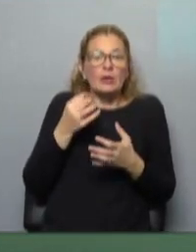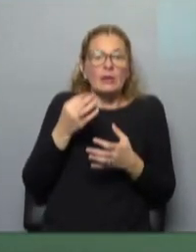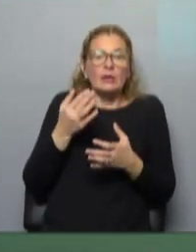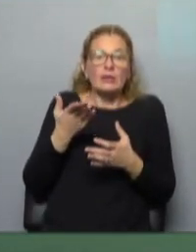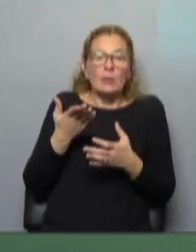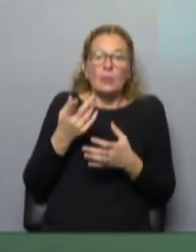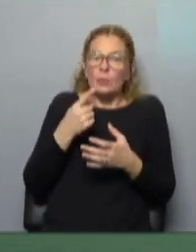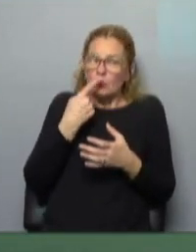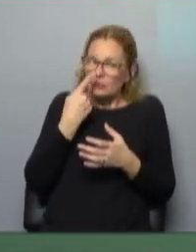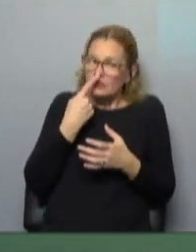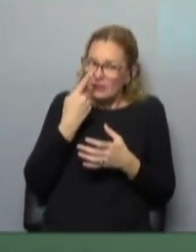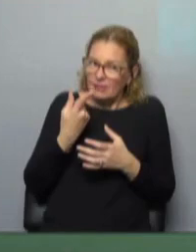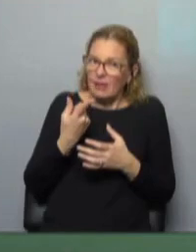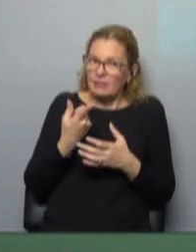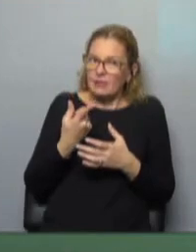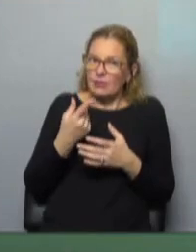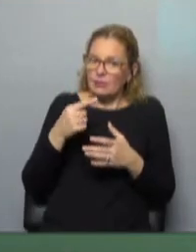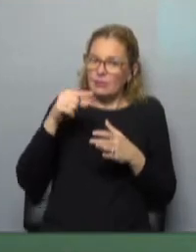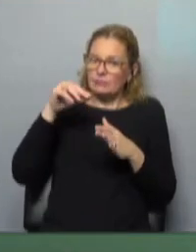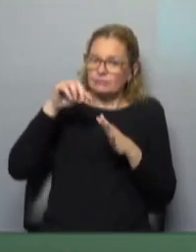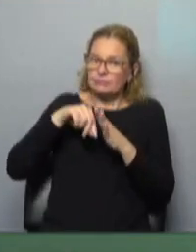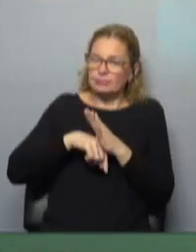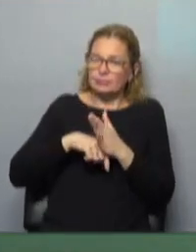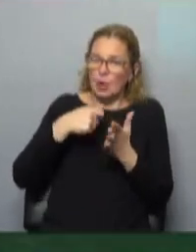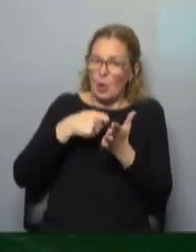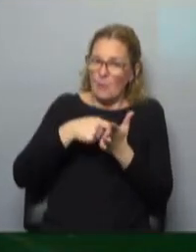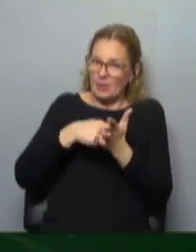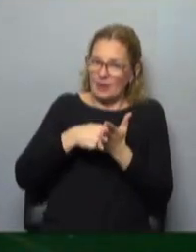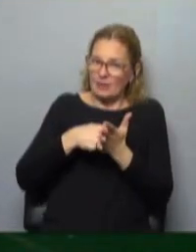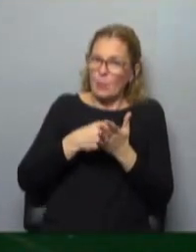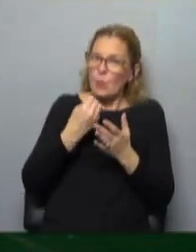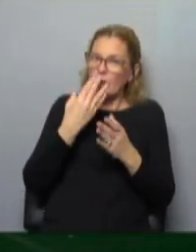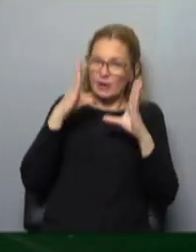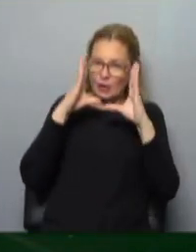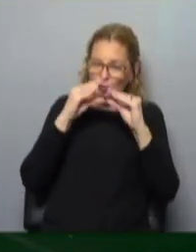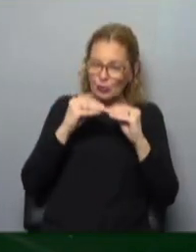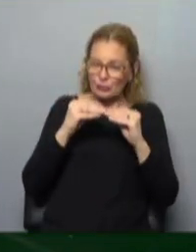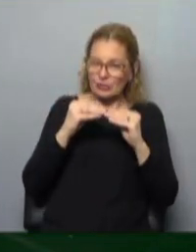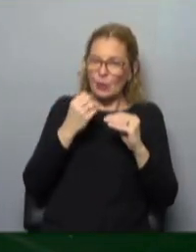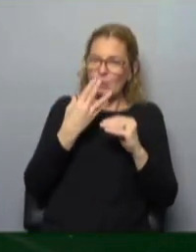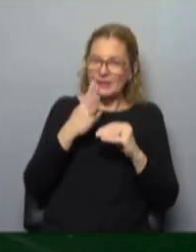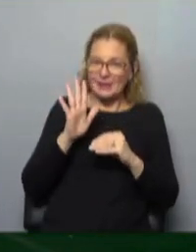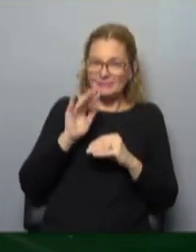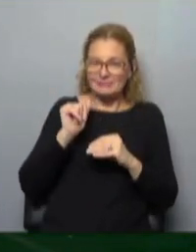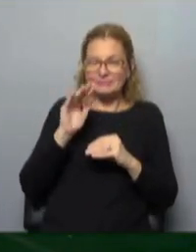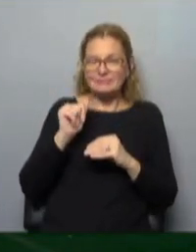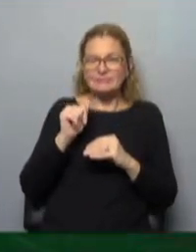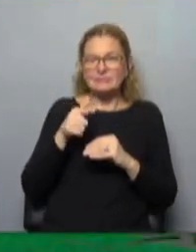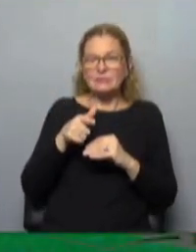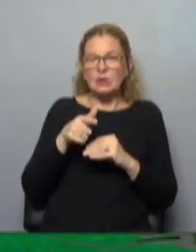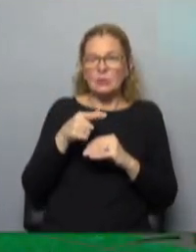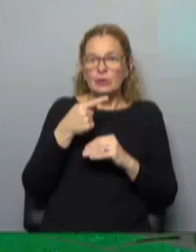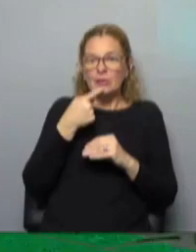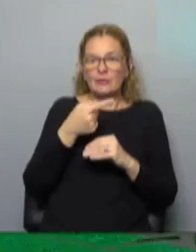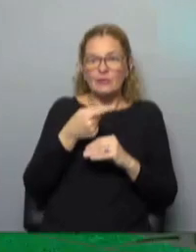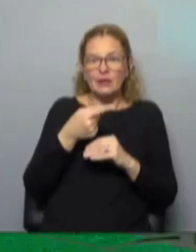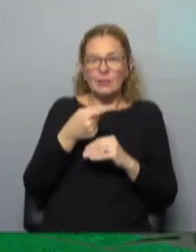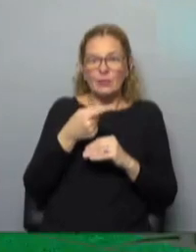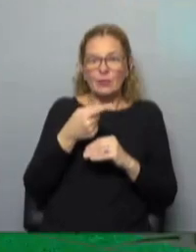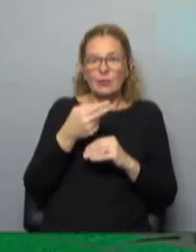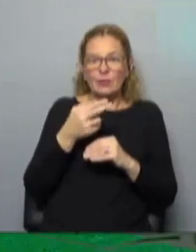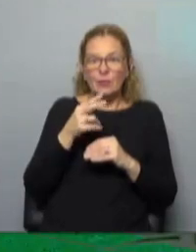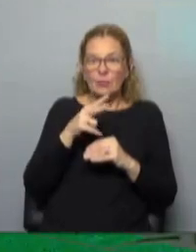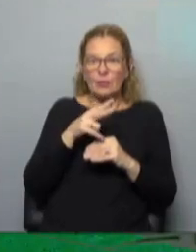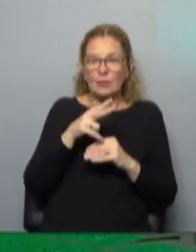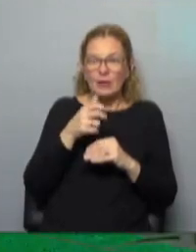muy interesantes con respecto a la caída del consumo germano buenas noches buenas noches cómo andan efectivamente lo que tenemos es el radar